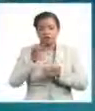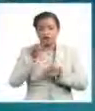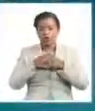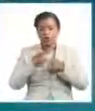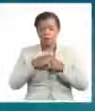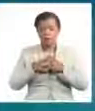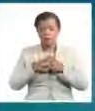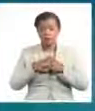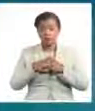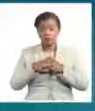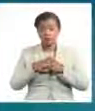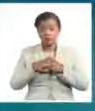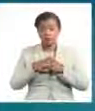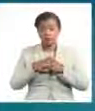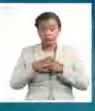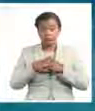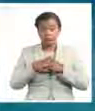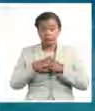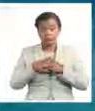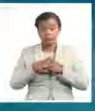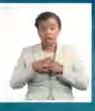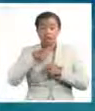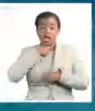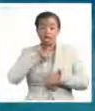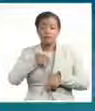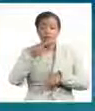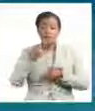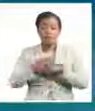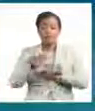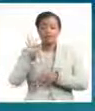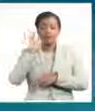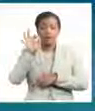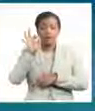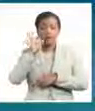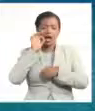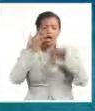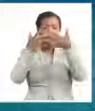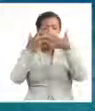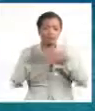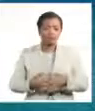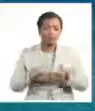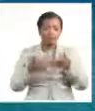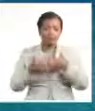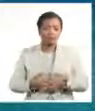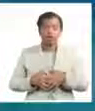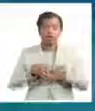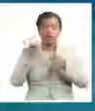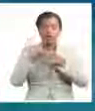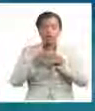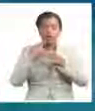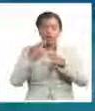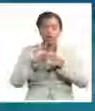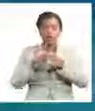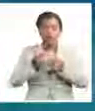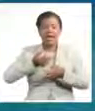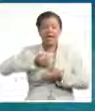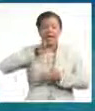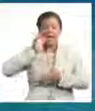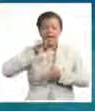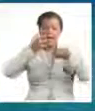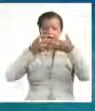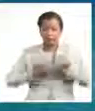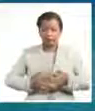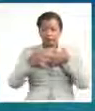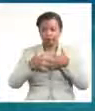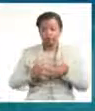casos y en ese caso estaba tabacalero en ese caso estaba centrales en ese caso estaba cafetaleros y en